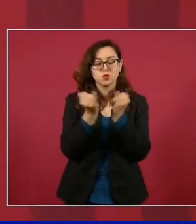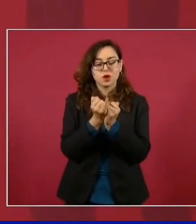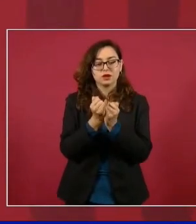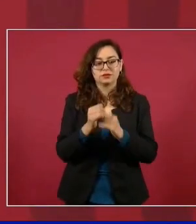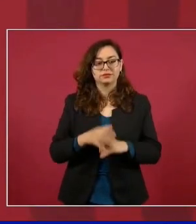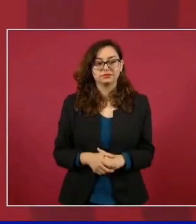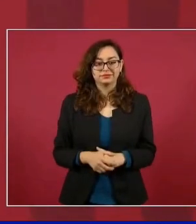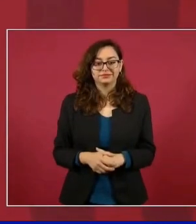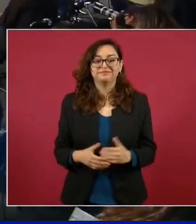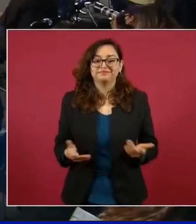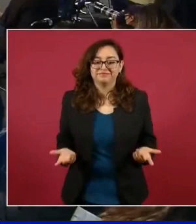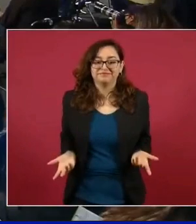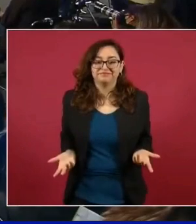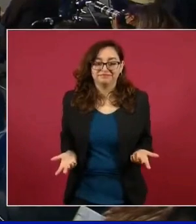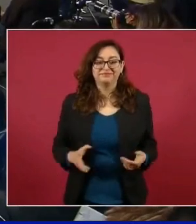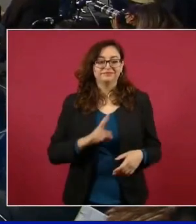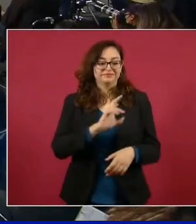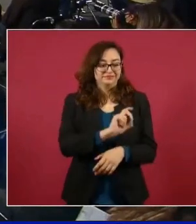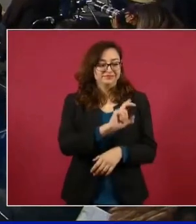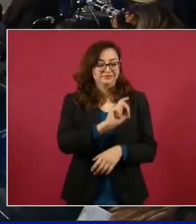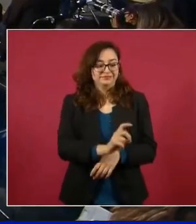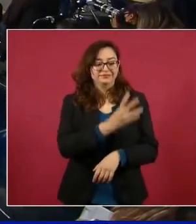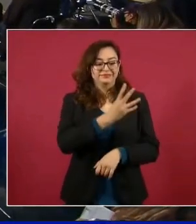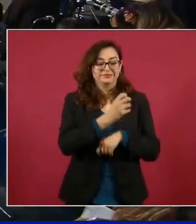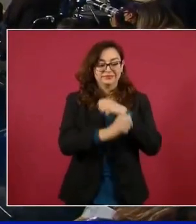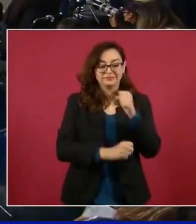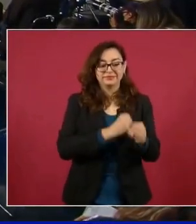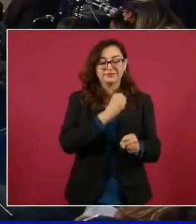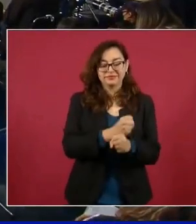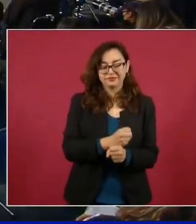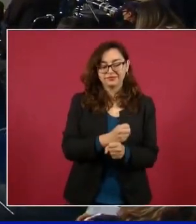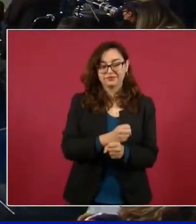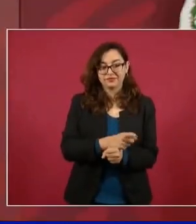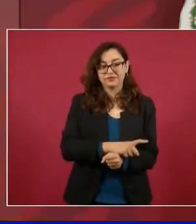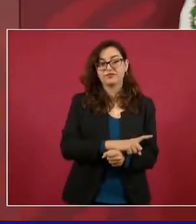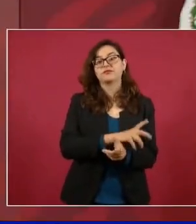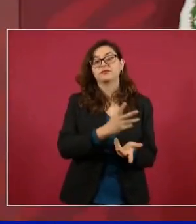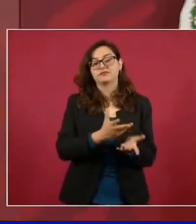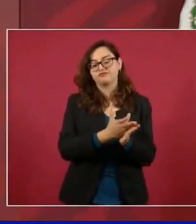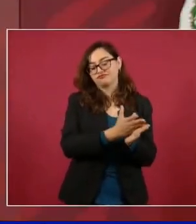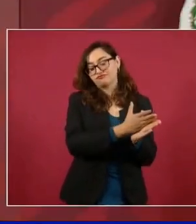Y fueron 34 años. Pues ahora